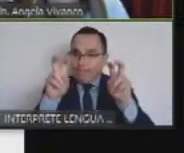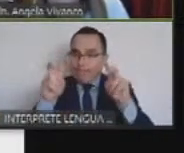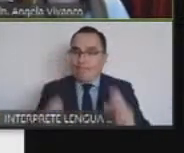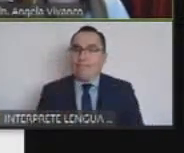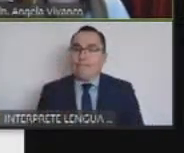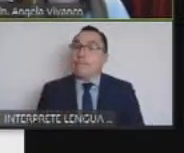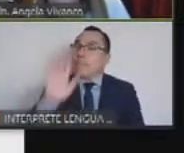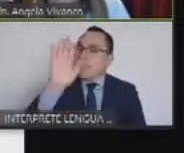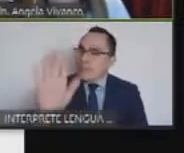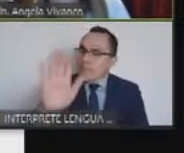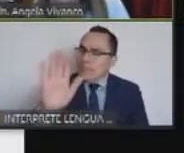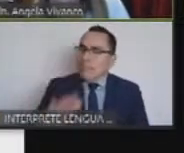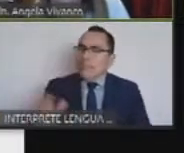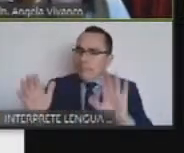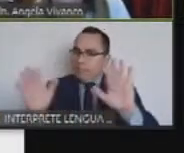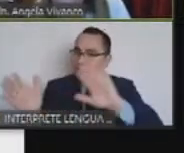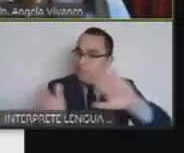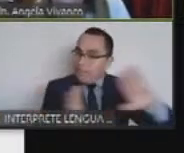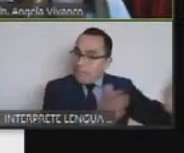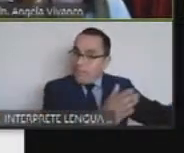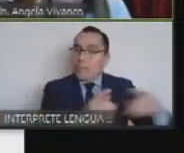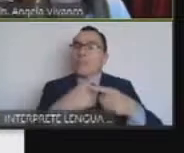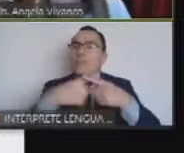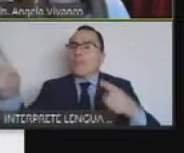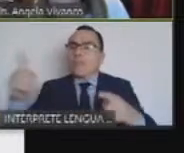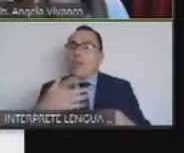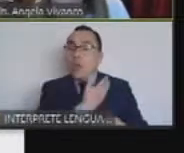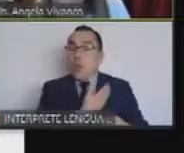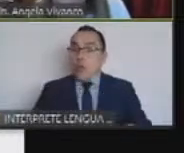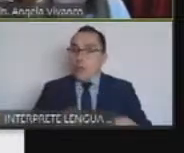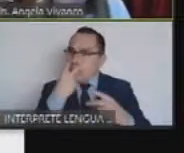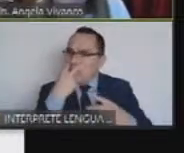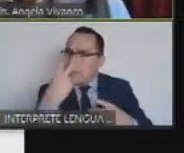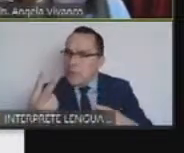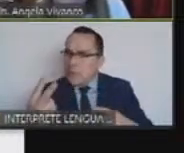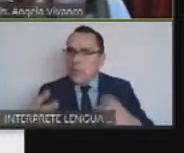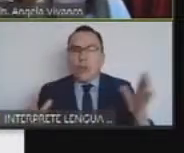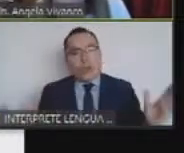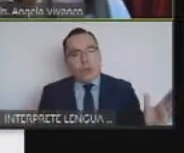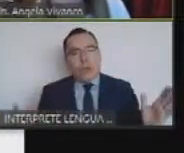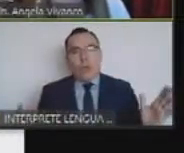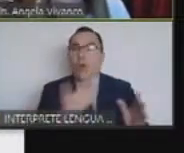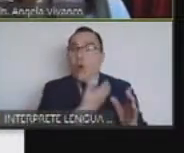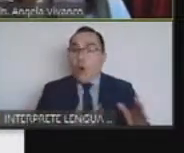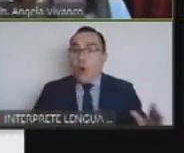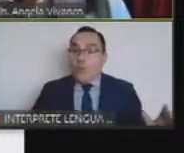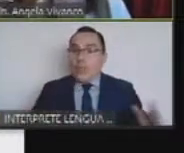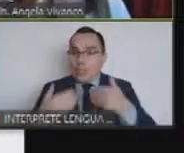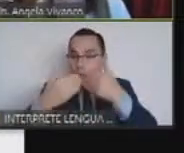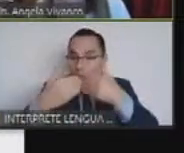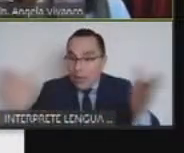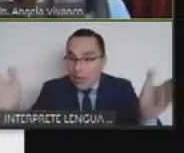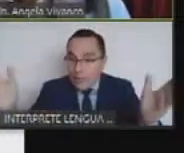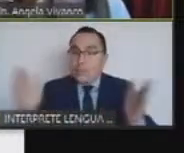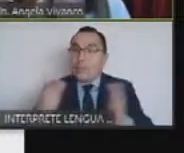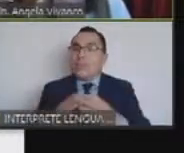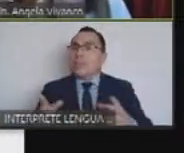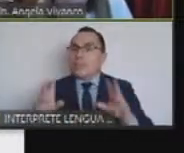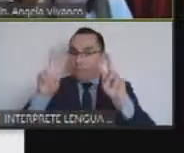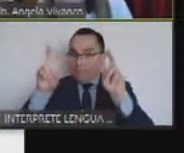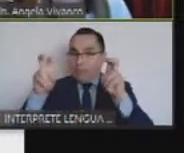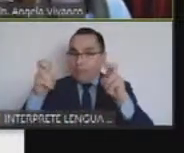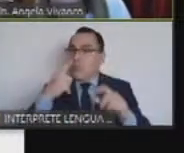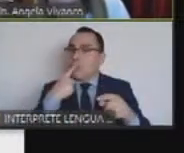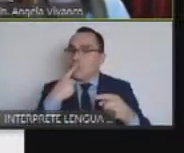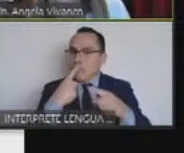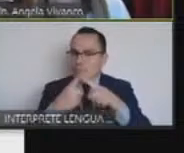tenemos que destacar que este concepto de gobierno visible o de gobierno abierto, del cual también se habla,